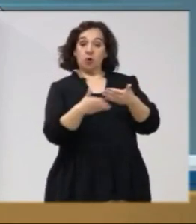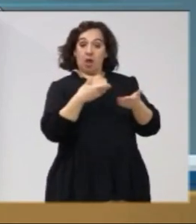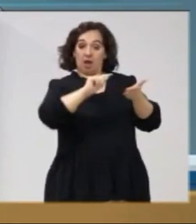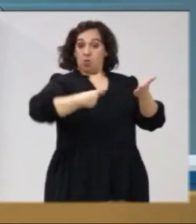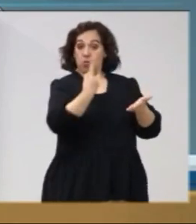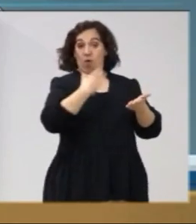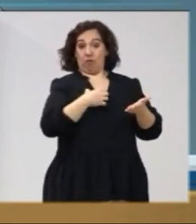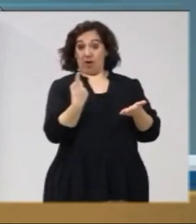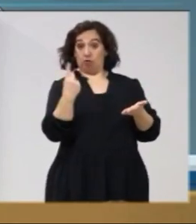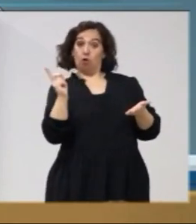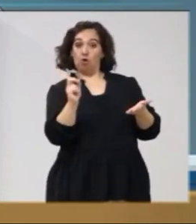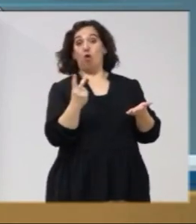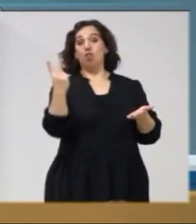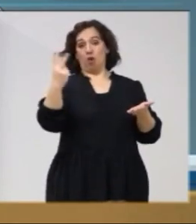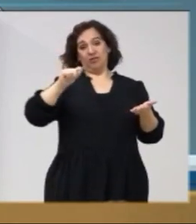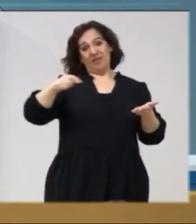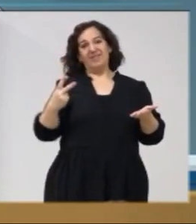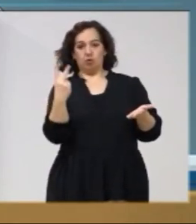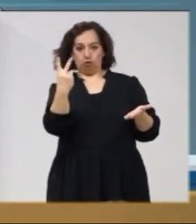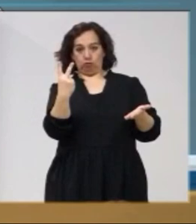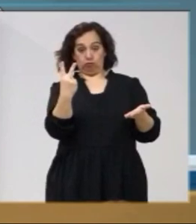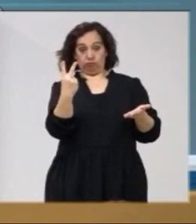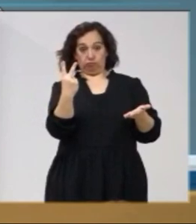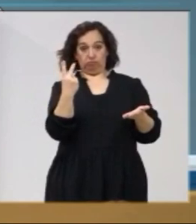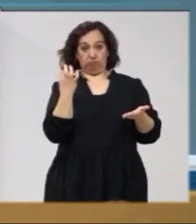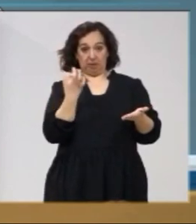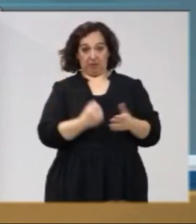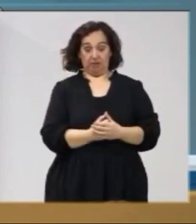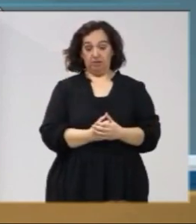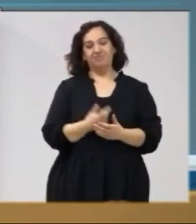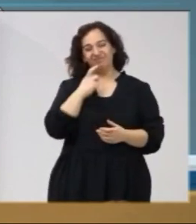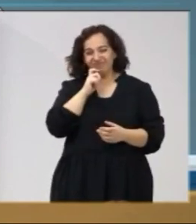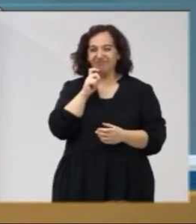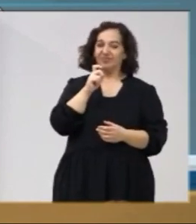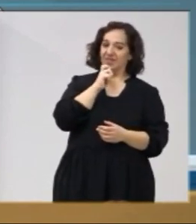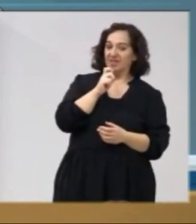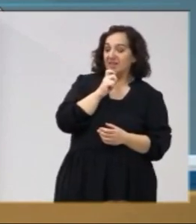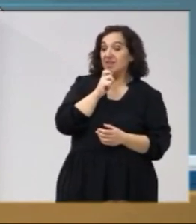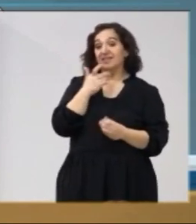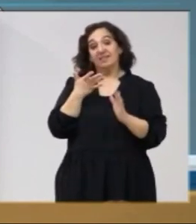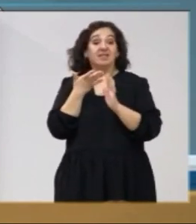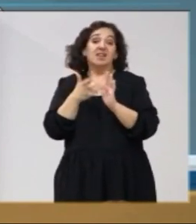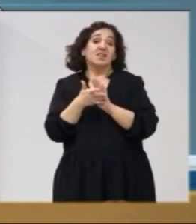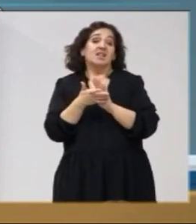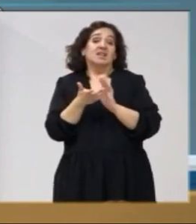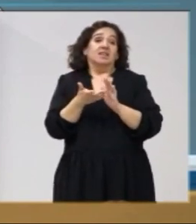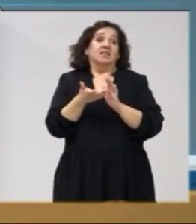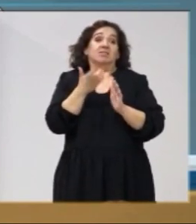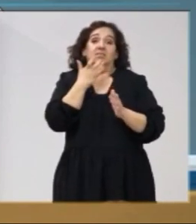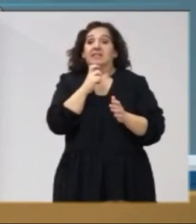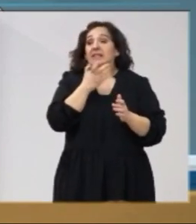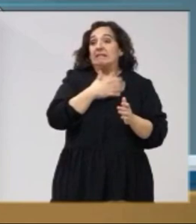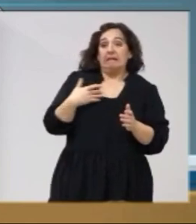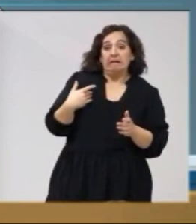funcionario, que vengan con 2 firmas, con lo cual ya es más complicado el que pueda